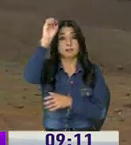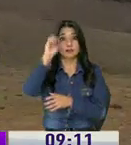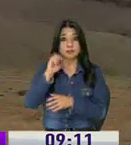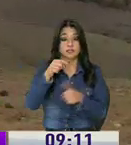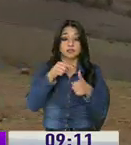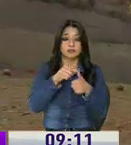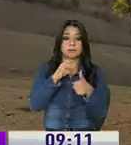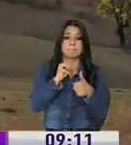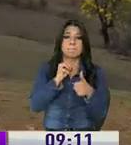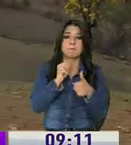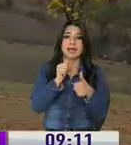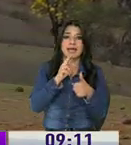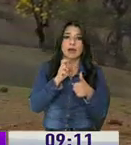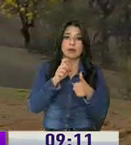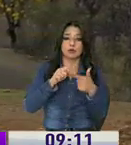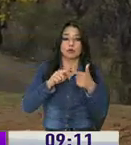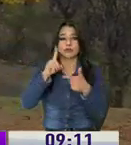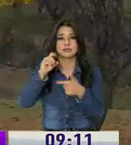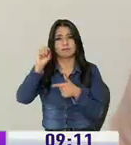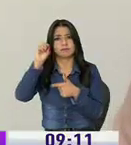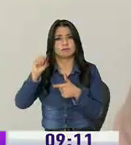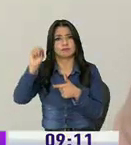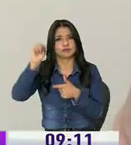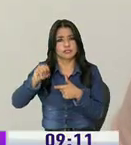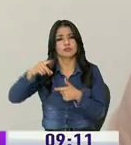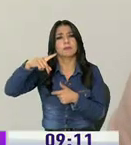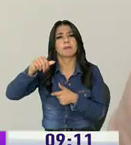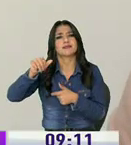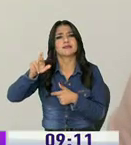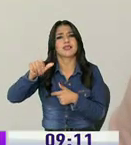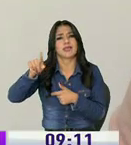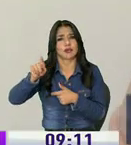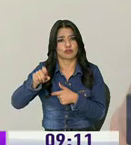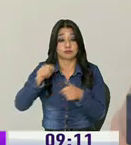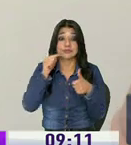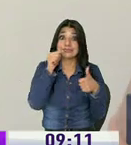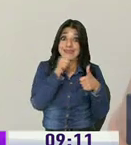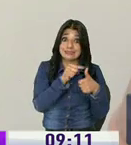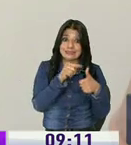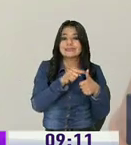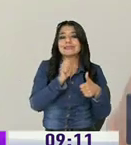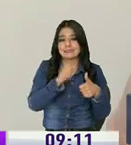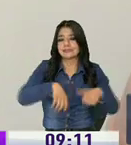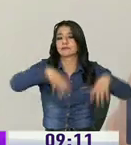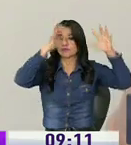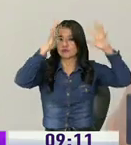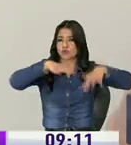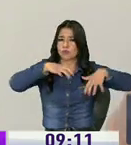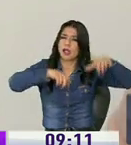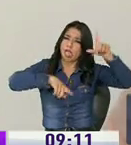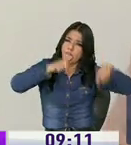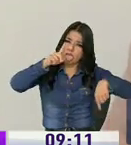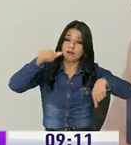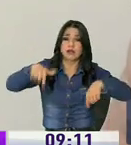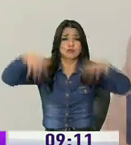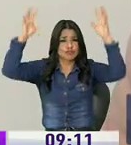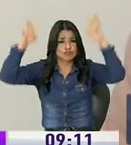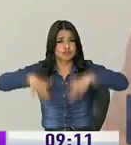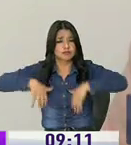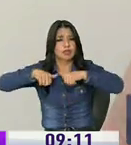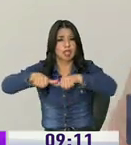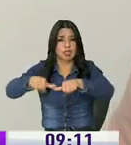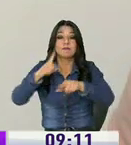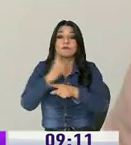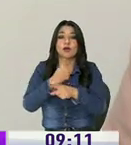Mangaburco y de un 100% en Casaderos. ¿Por qué la diferencia? Porque en Mangaburco hubieron lluvias esporádicas, en Casaderos no, entonces